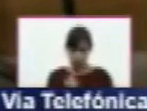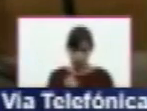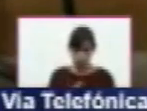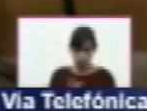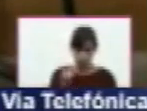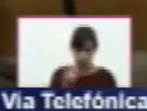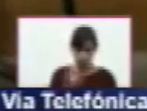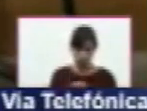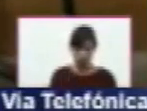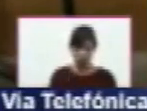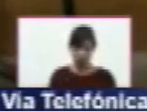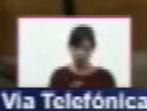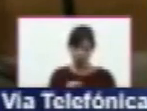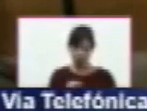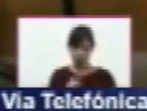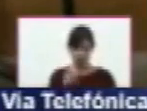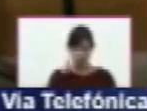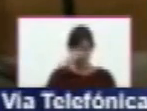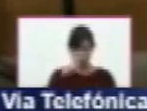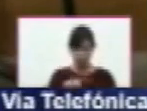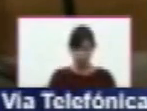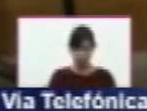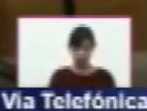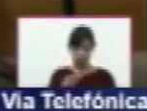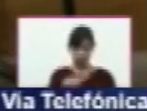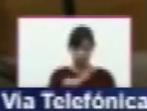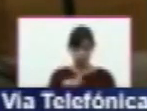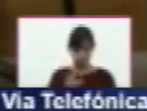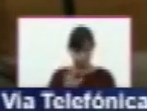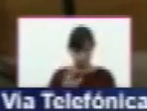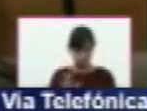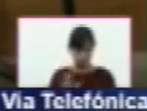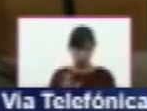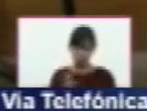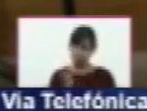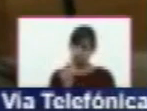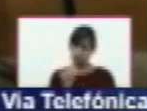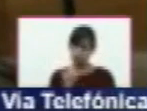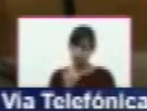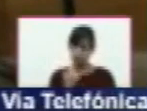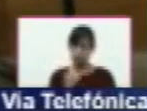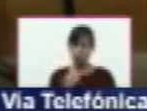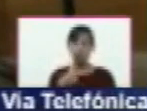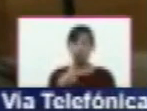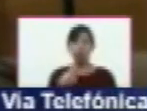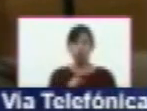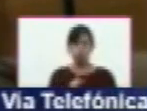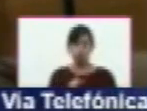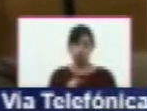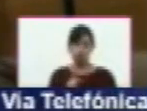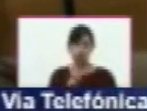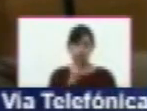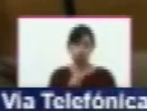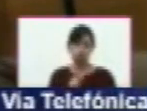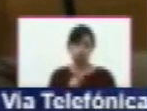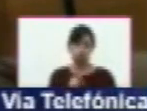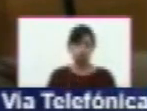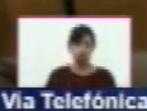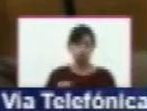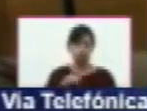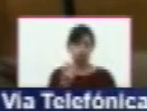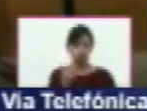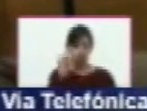si se deben elegir por votación popular los diputados, sí, o por otro mecanismo, bueno, pues no es difícil prever la